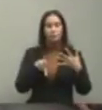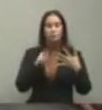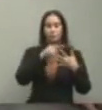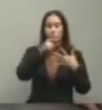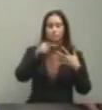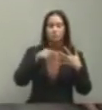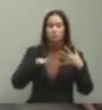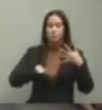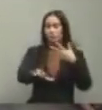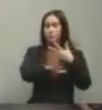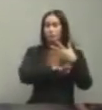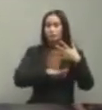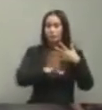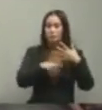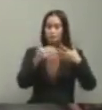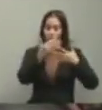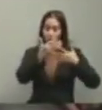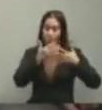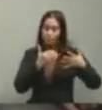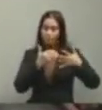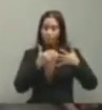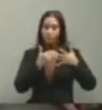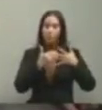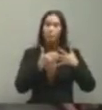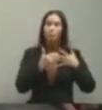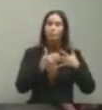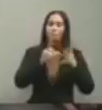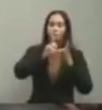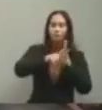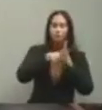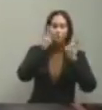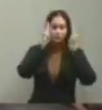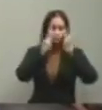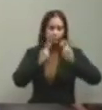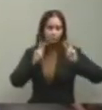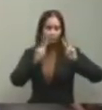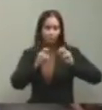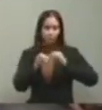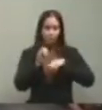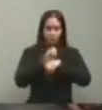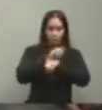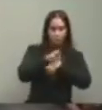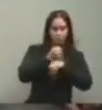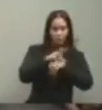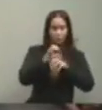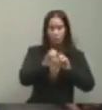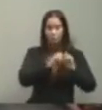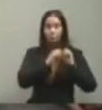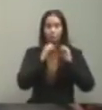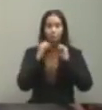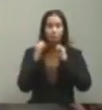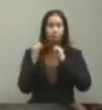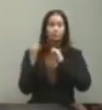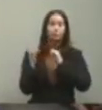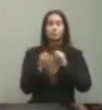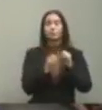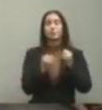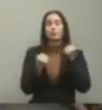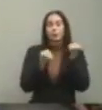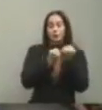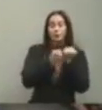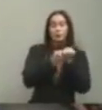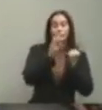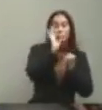desde la fase de pre alistamiento todo lo que tiene que ver con la vigilancia epidemiológica reforzó el reforzamiento en los